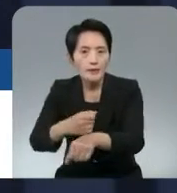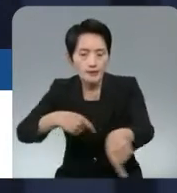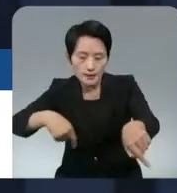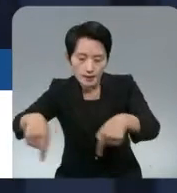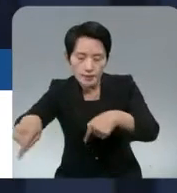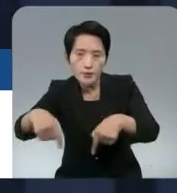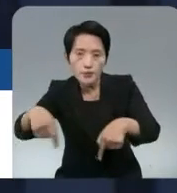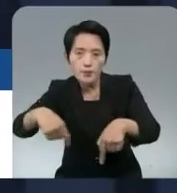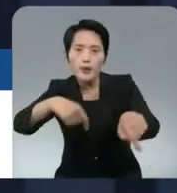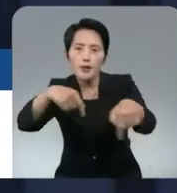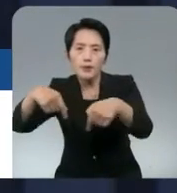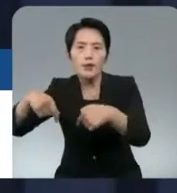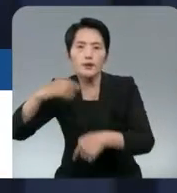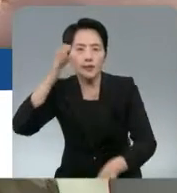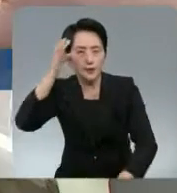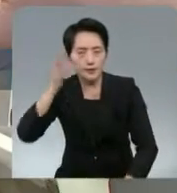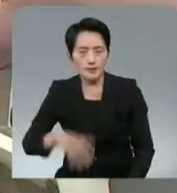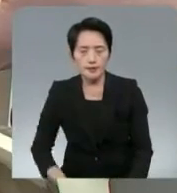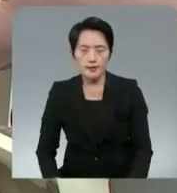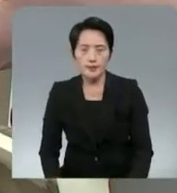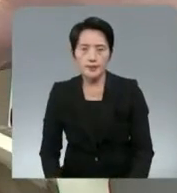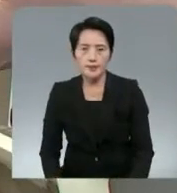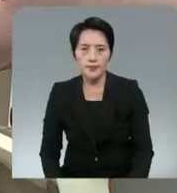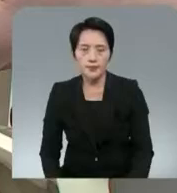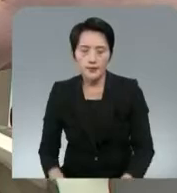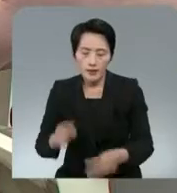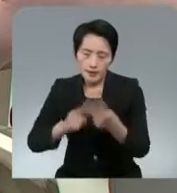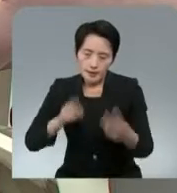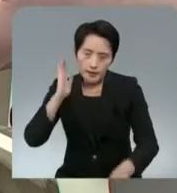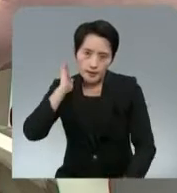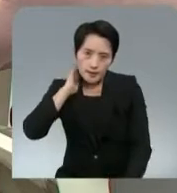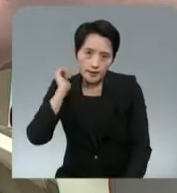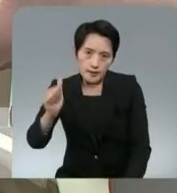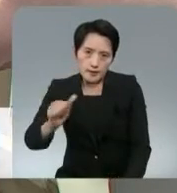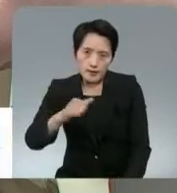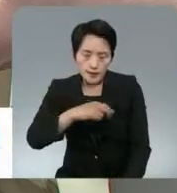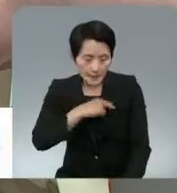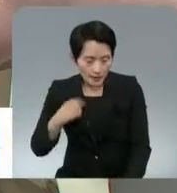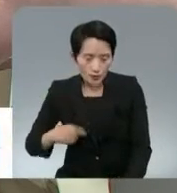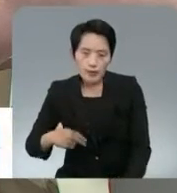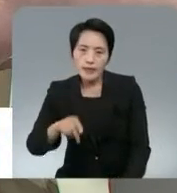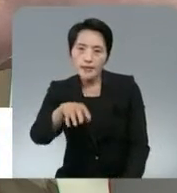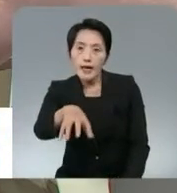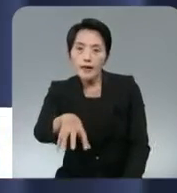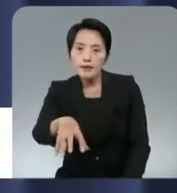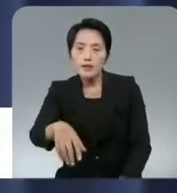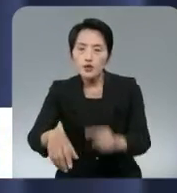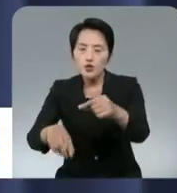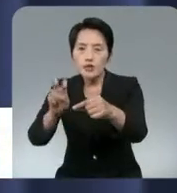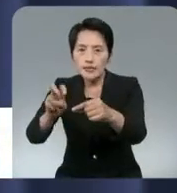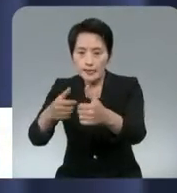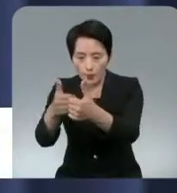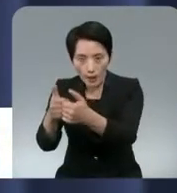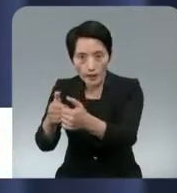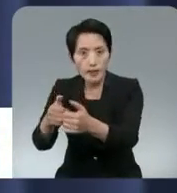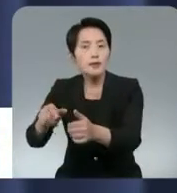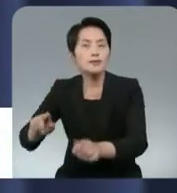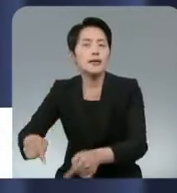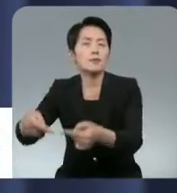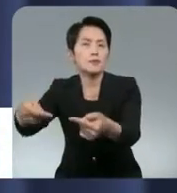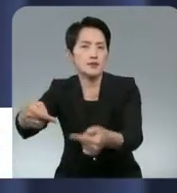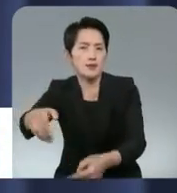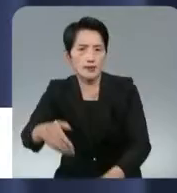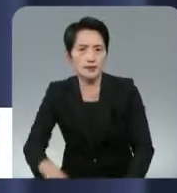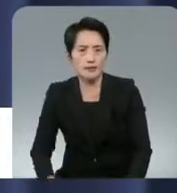surcoreano se trasladará Bali en Indonesia para participar en la Cumbre del g20 donde emitirá un discurso sobre alimentos energía